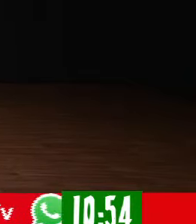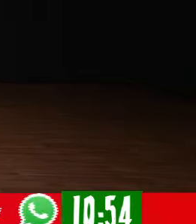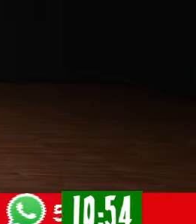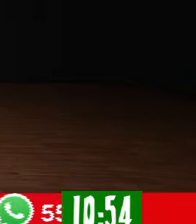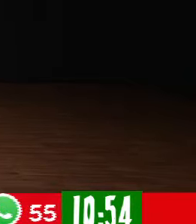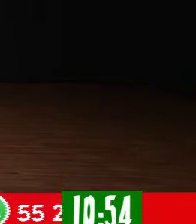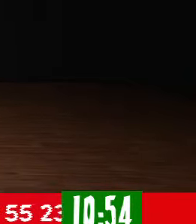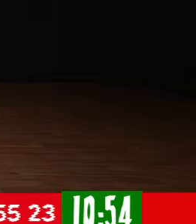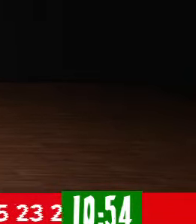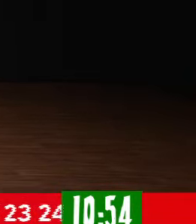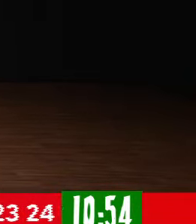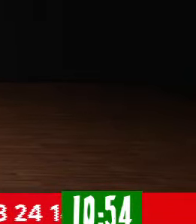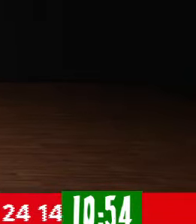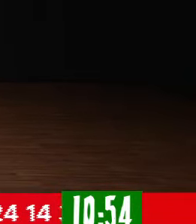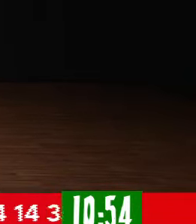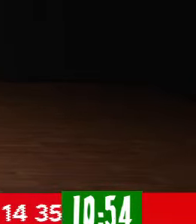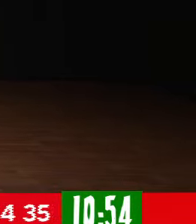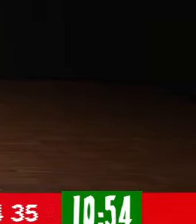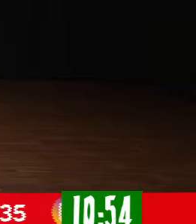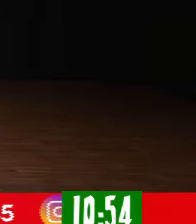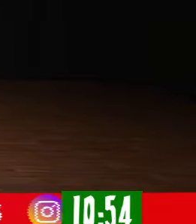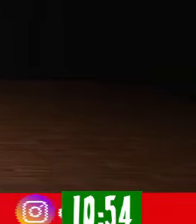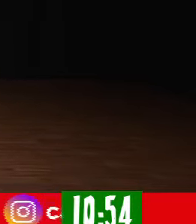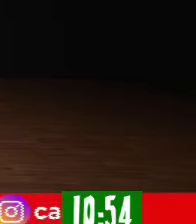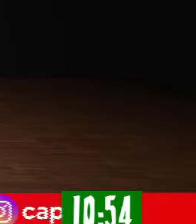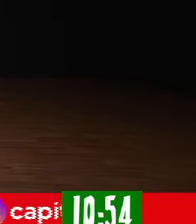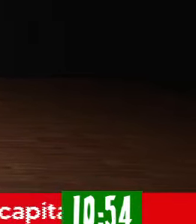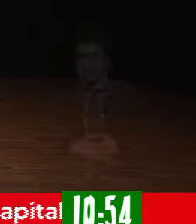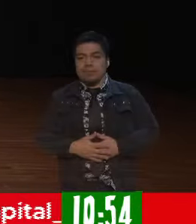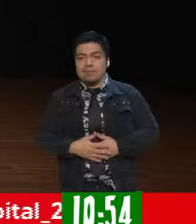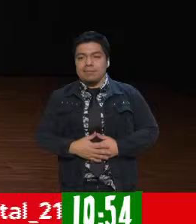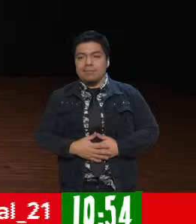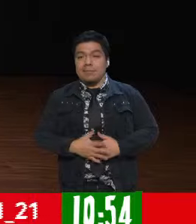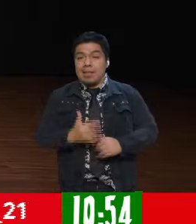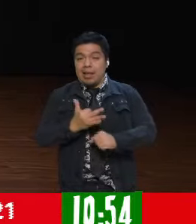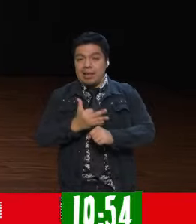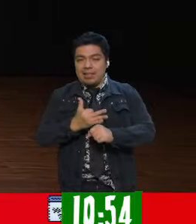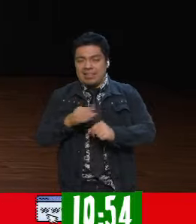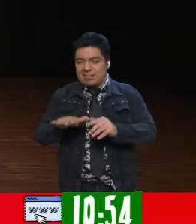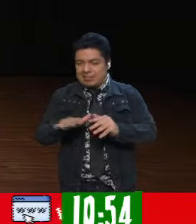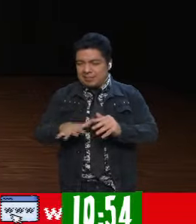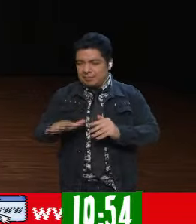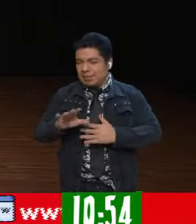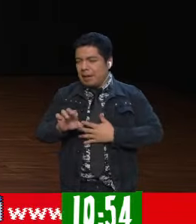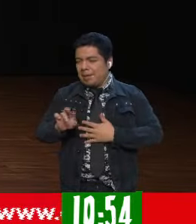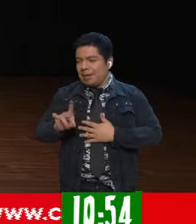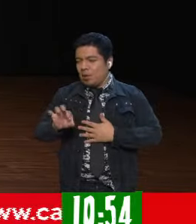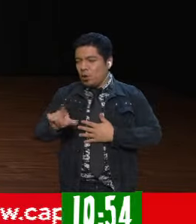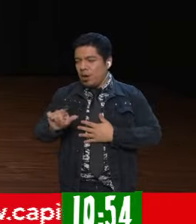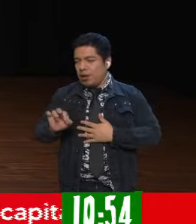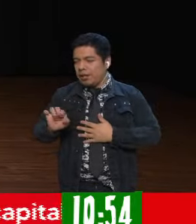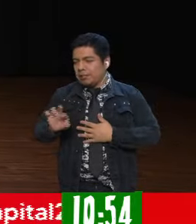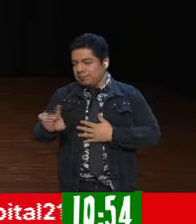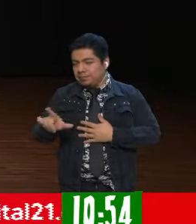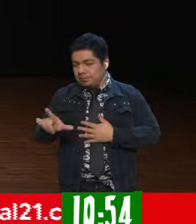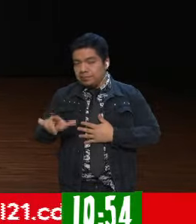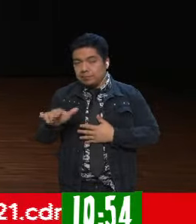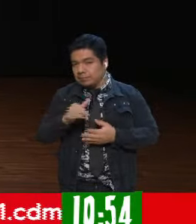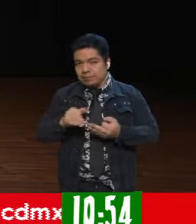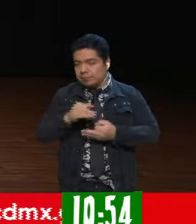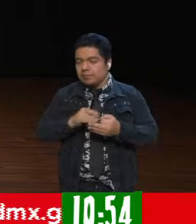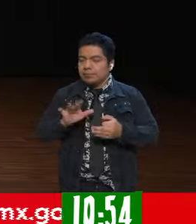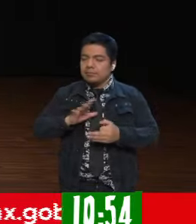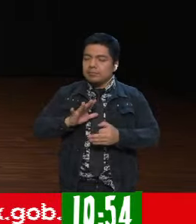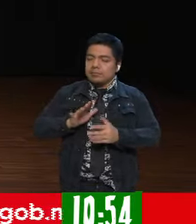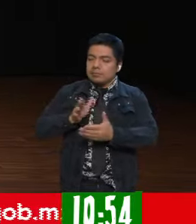ver, ¿qué además, lleva? Lo aspiracional era la cavernícola oriental. ¿A poco no? Exactamente, totalmente. Porque era así como a donde uno se iba a monchear y todo. Y